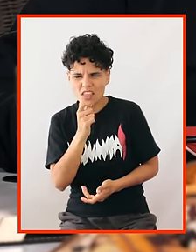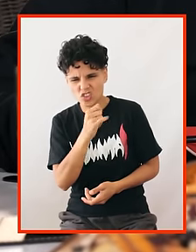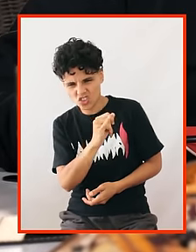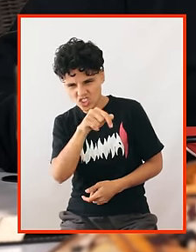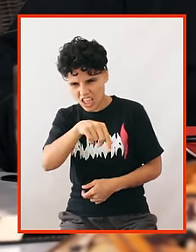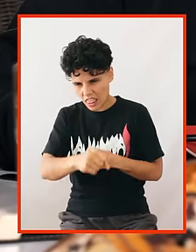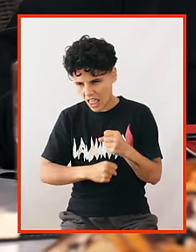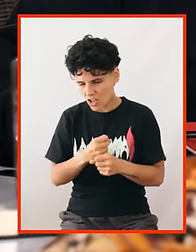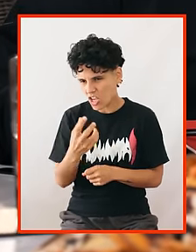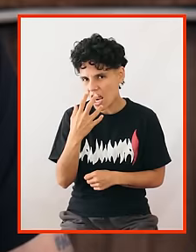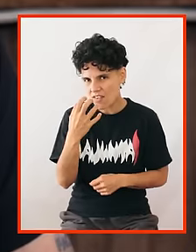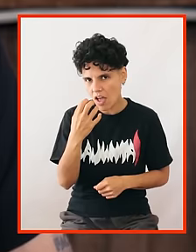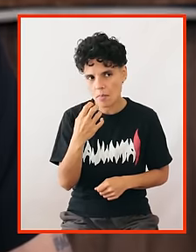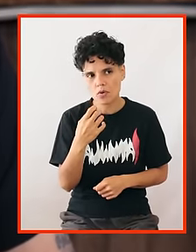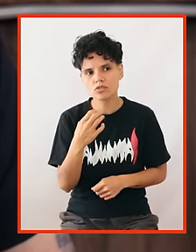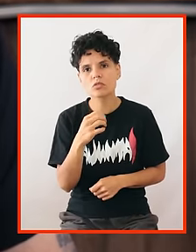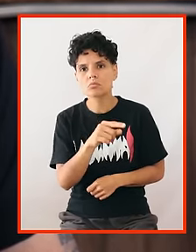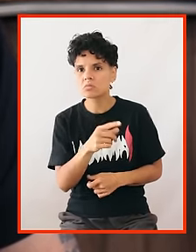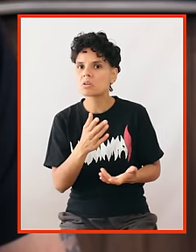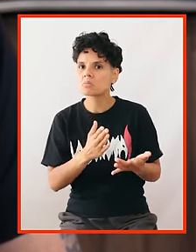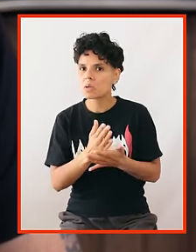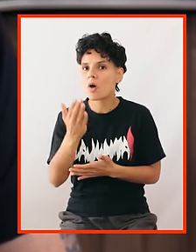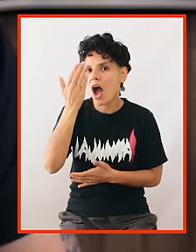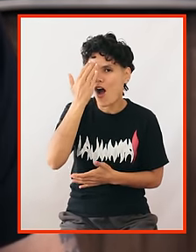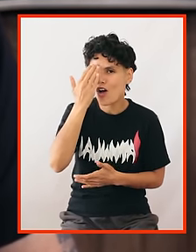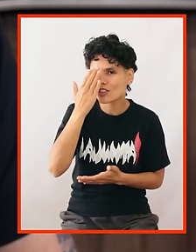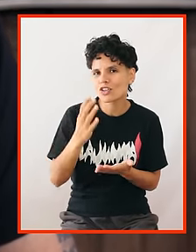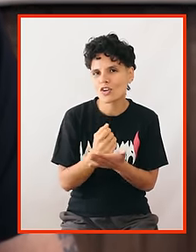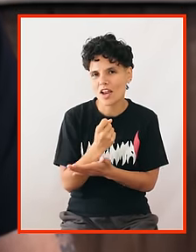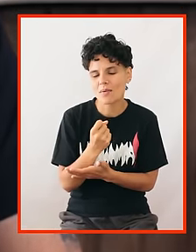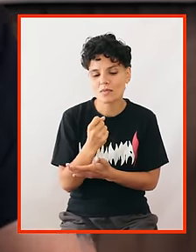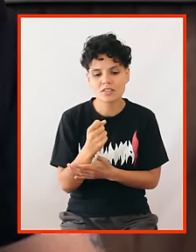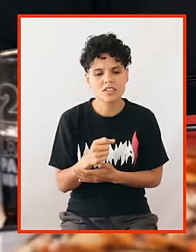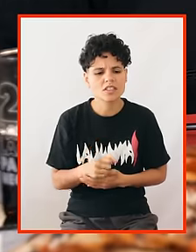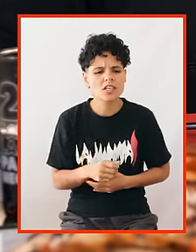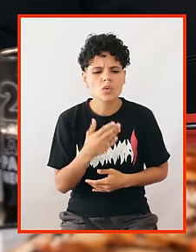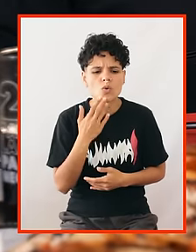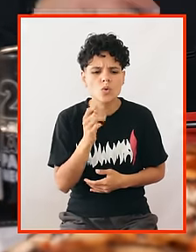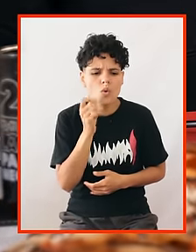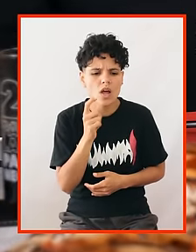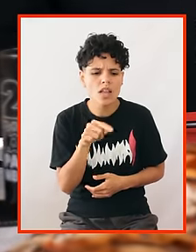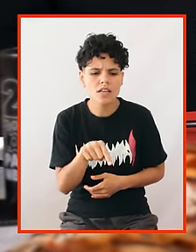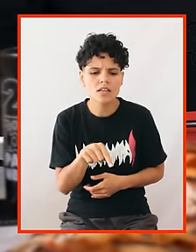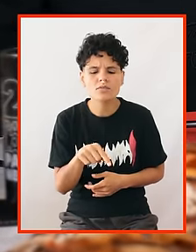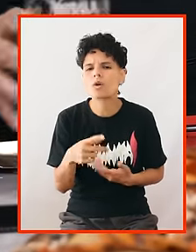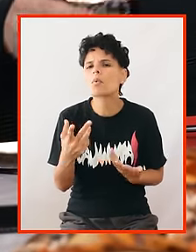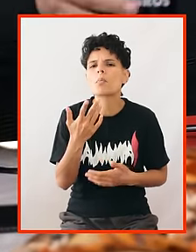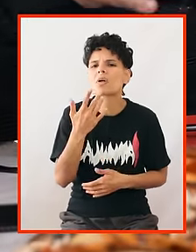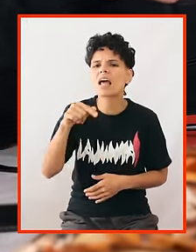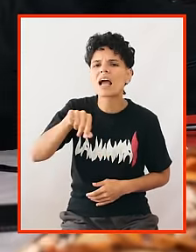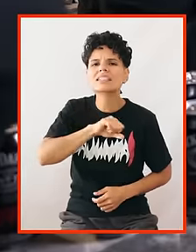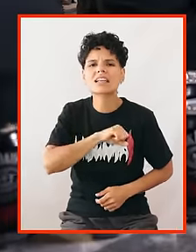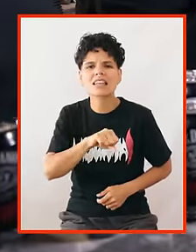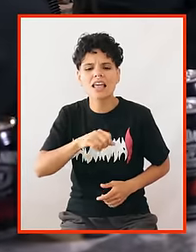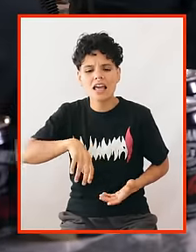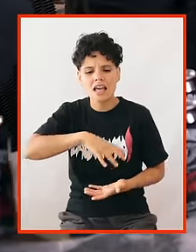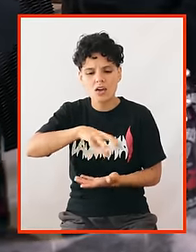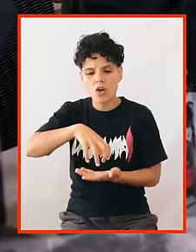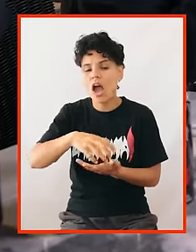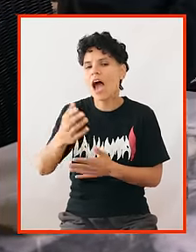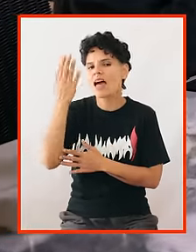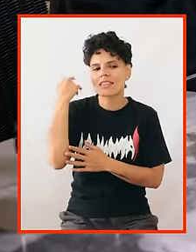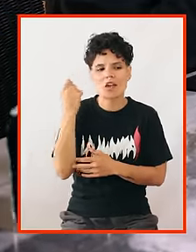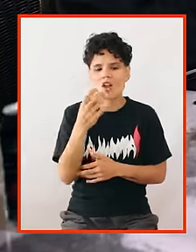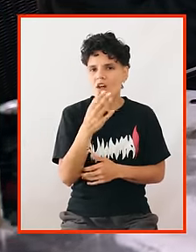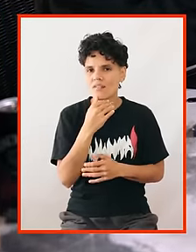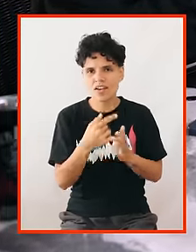agosto. Sí. En agosto ya estábamos grabando el primer disco. ¿Y cuál es el primer concierto épico de acá de Santiago? Da lo mismo de disco. No, había concierto épico